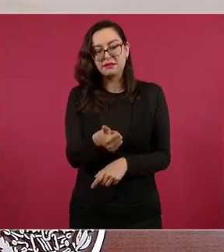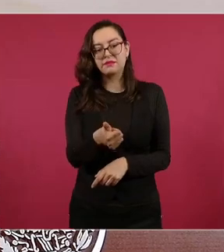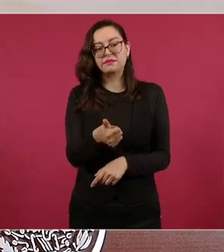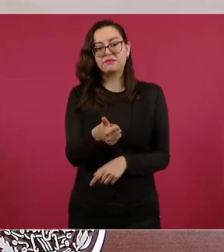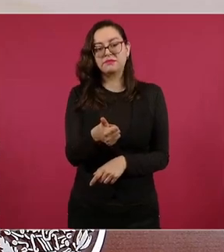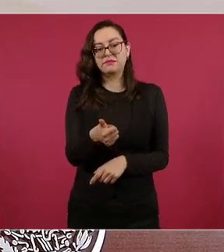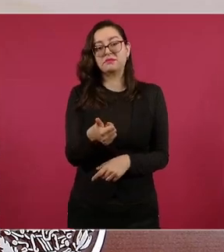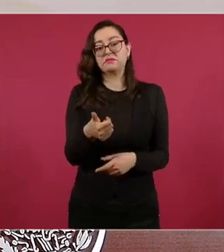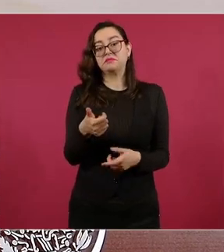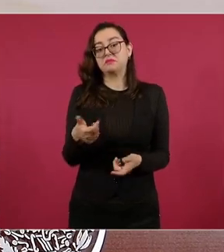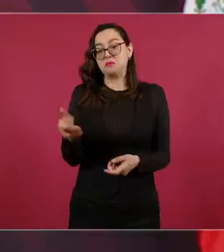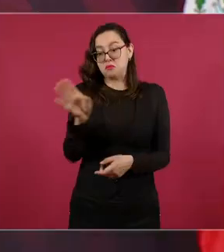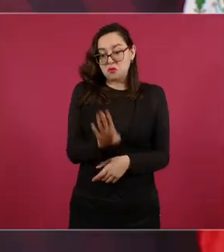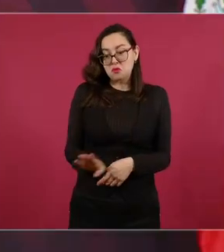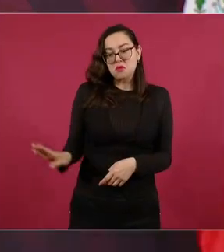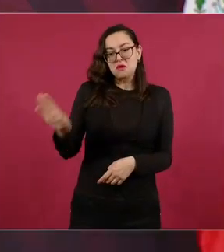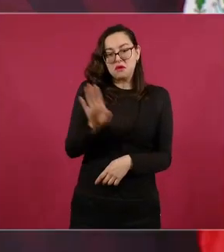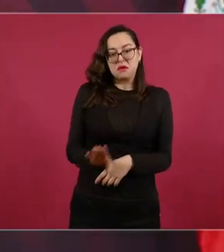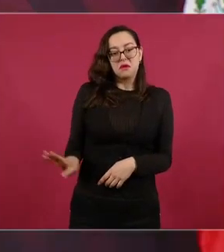espiritista,